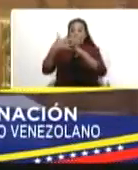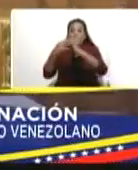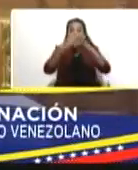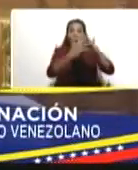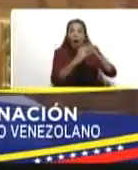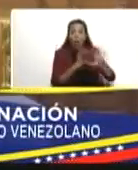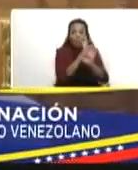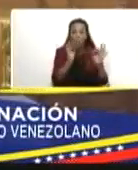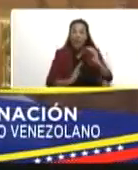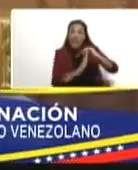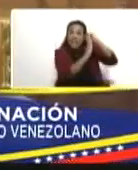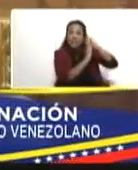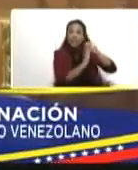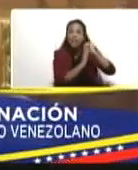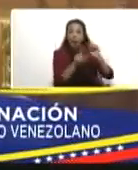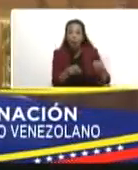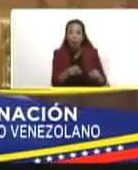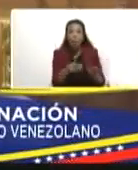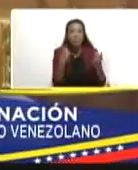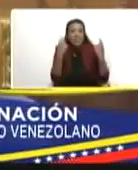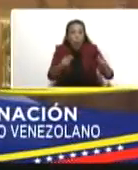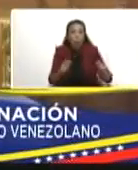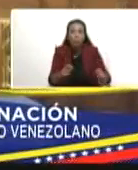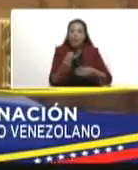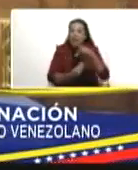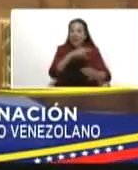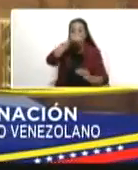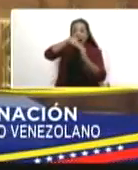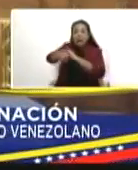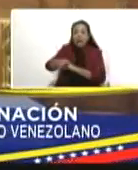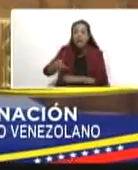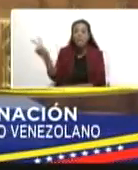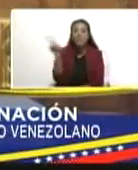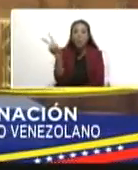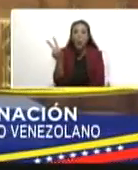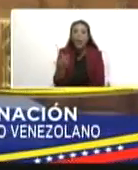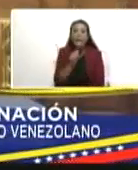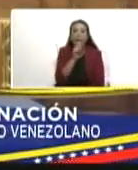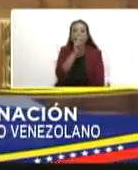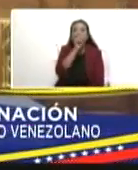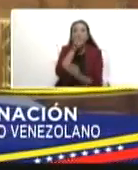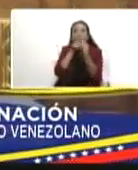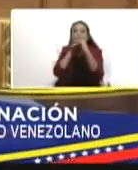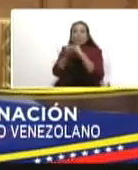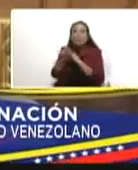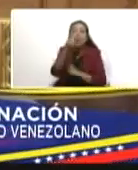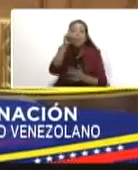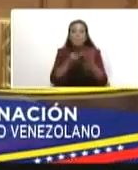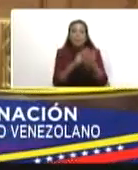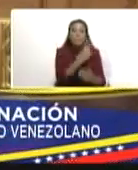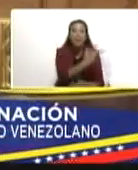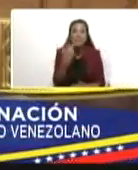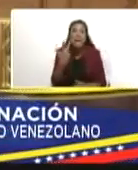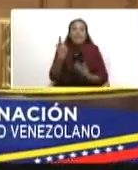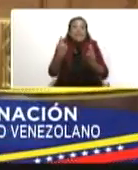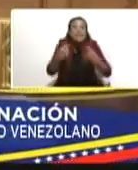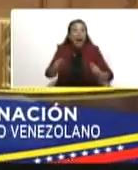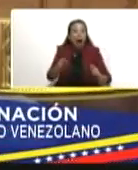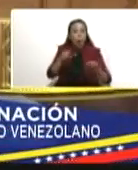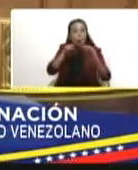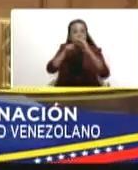urbana no los trataron de aplicar mil veces en el año 2023 no los trataron